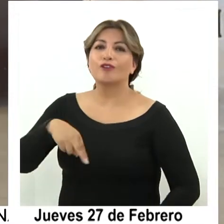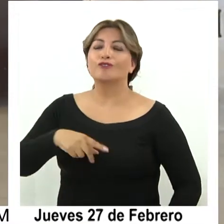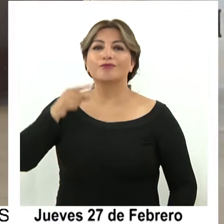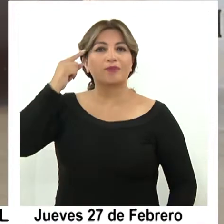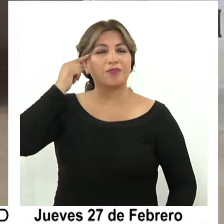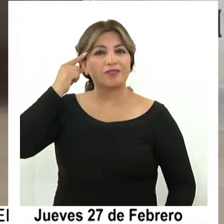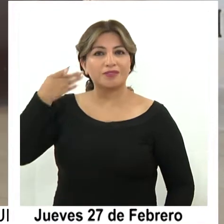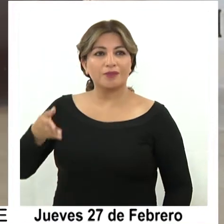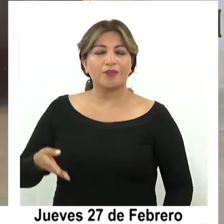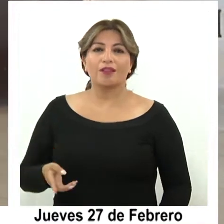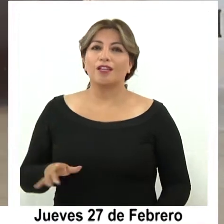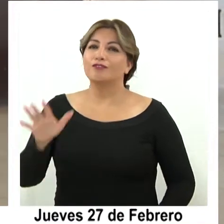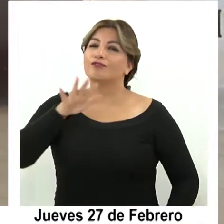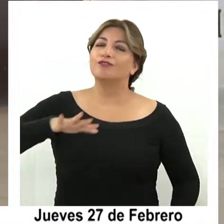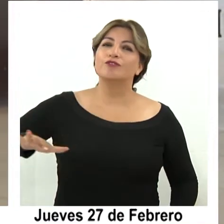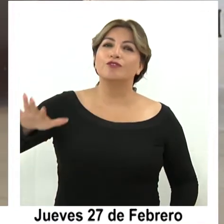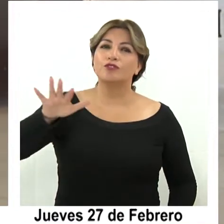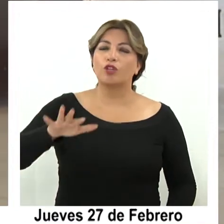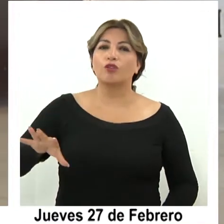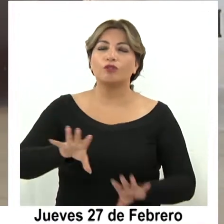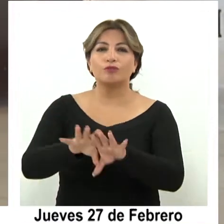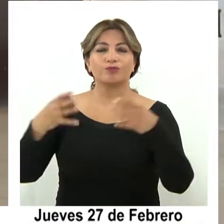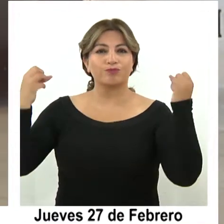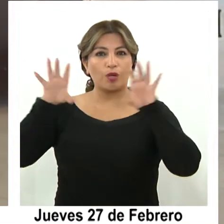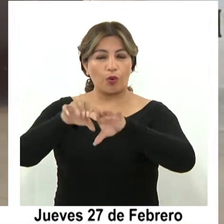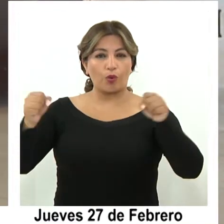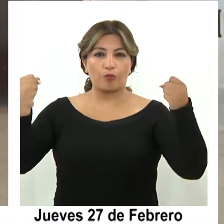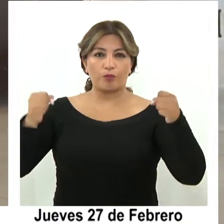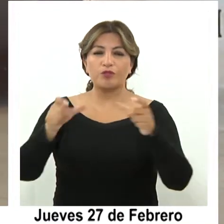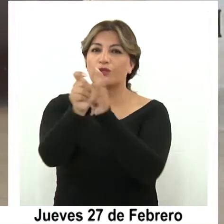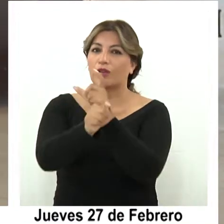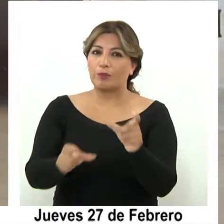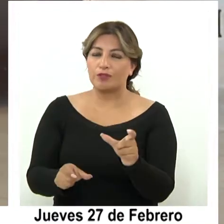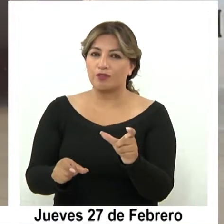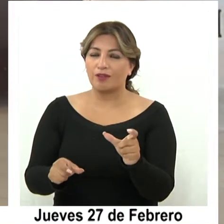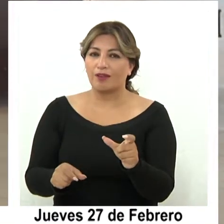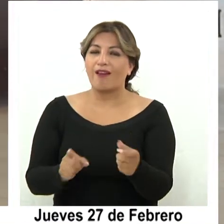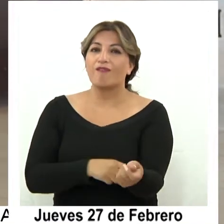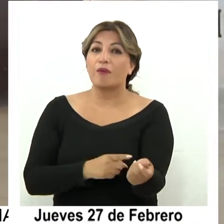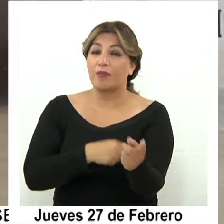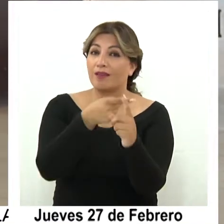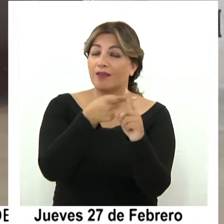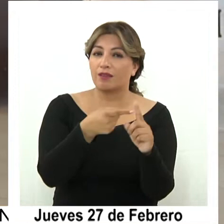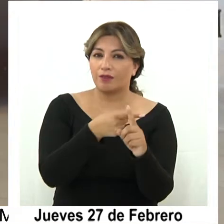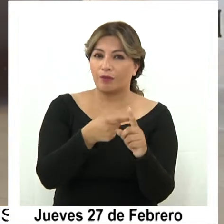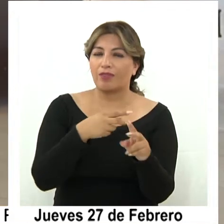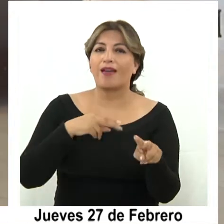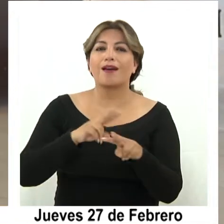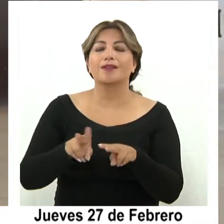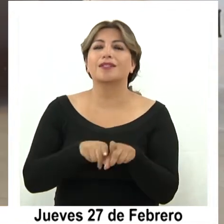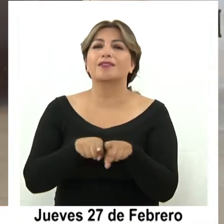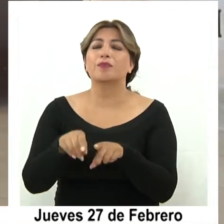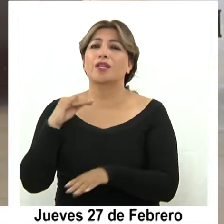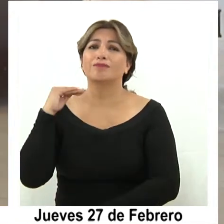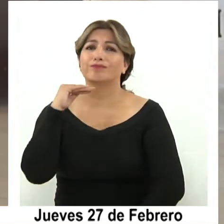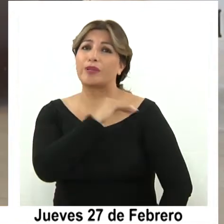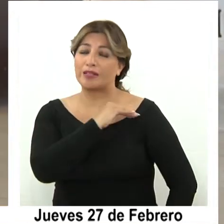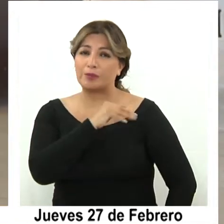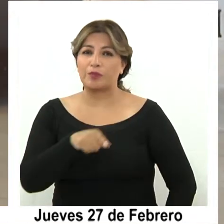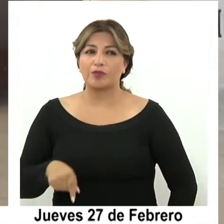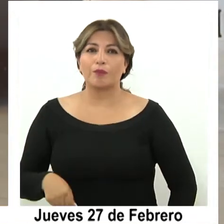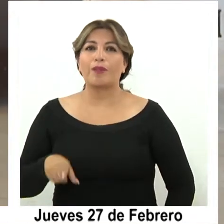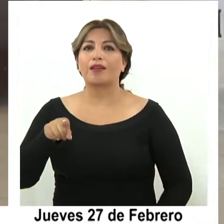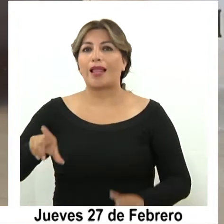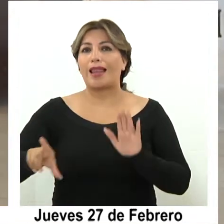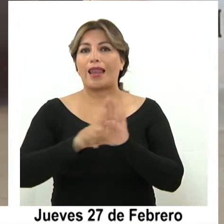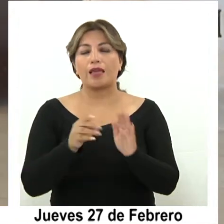y que creemos que tenemos que todos tener un compromiso con la gente y con la clase media de poder tramitarlo lo más rápidamente posible